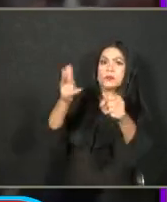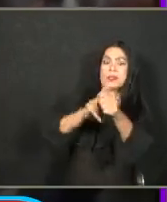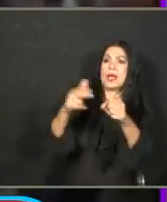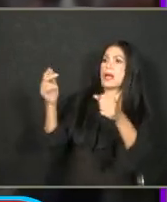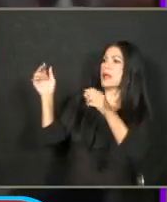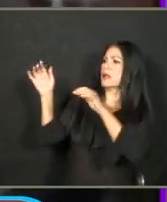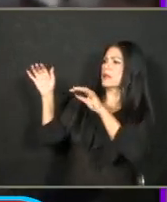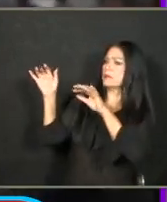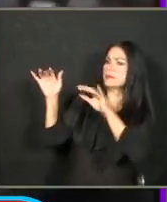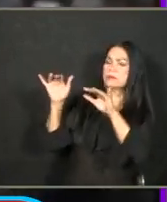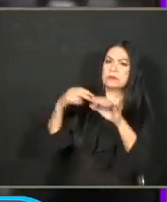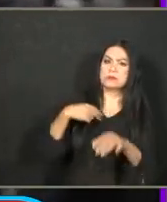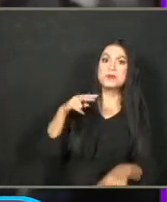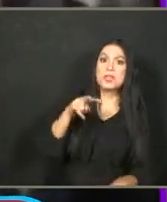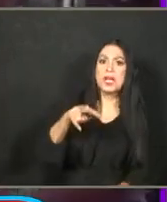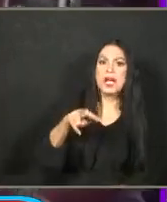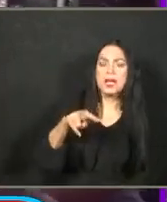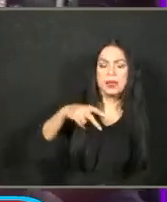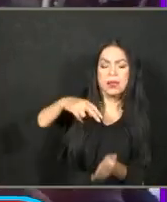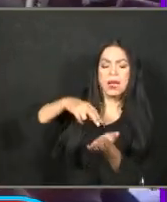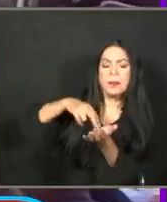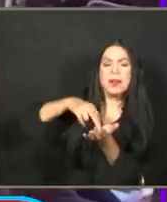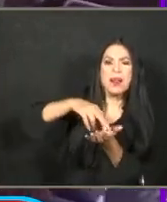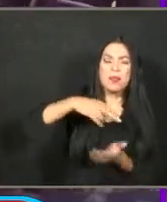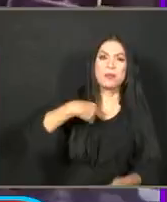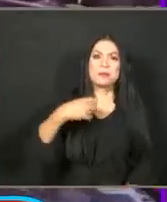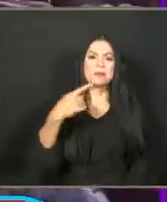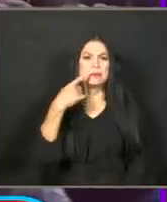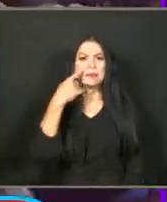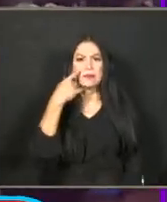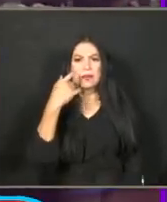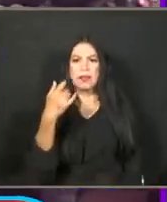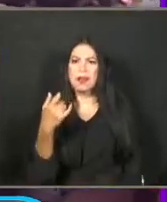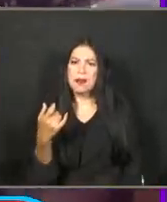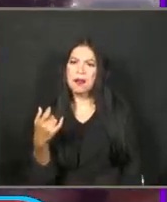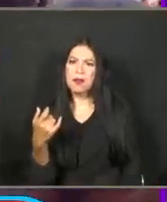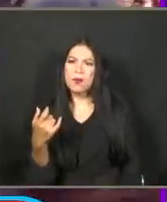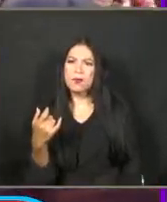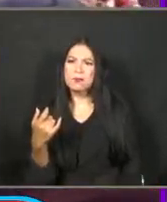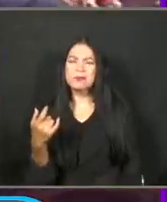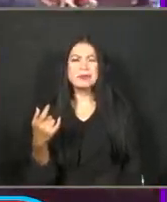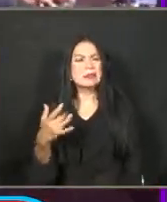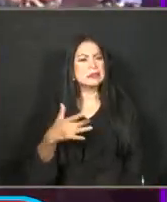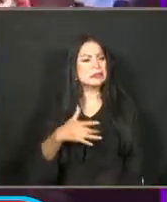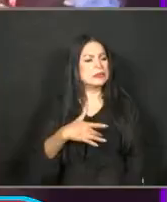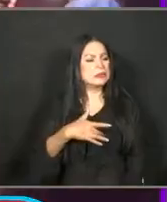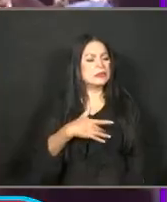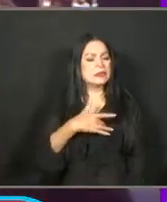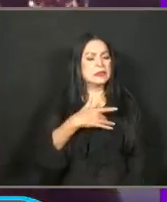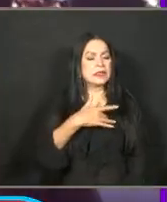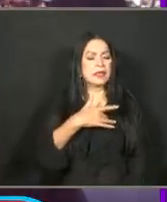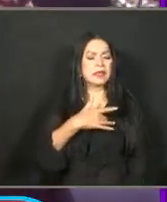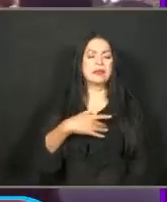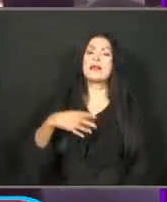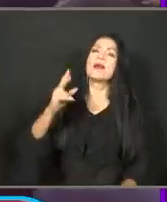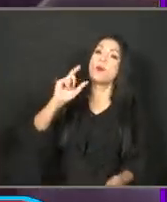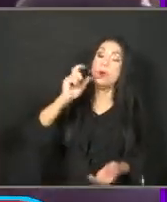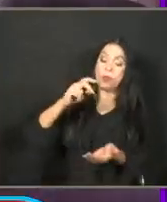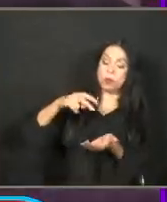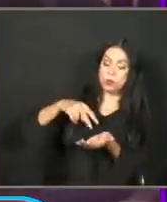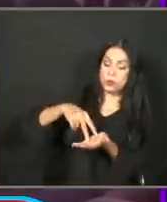saludó ya no me pide autógrafos ni foto entonces me dio por medio algo de espinita cuando me subo al elevador